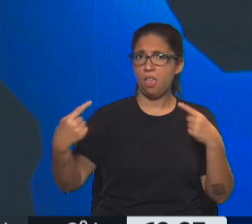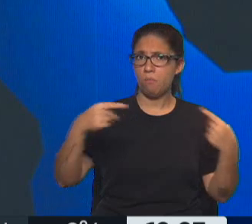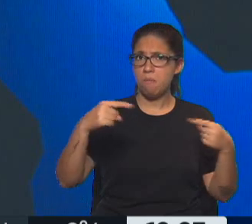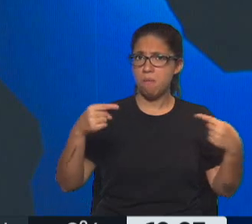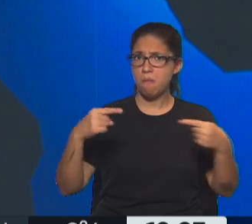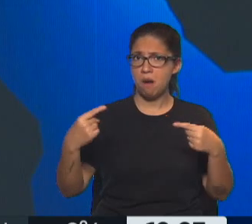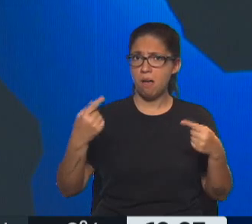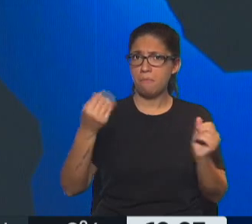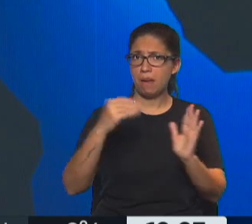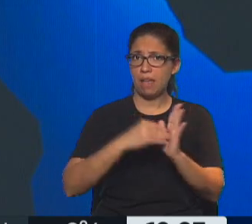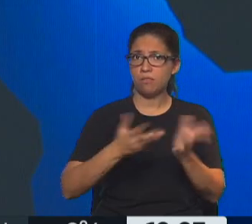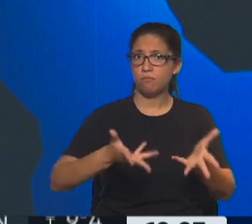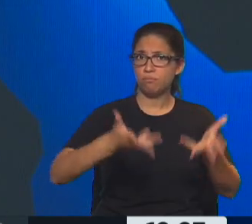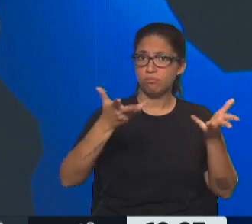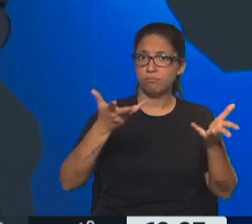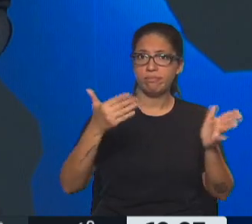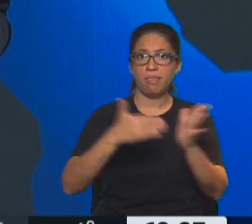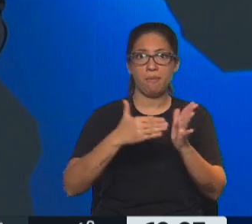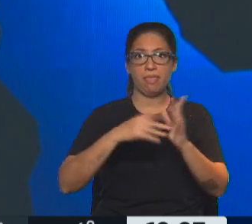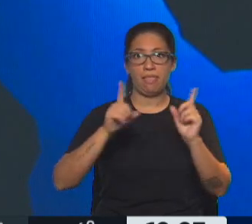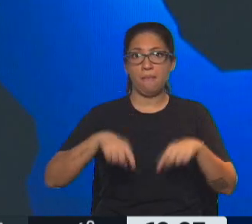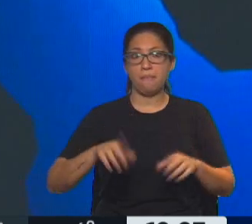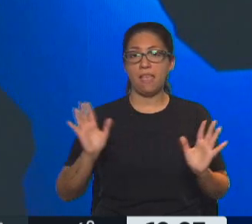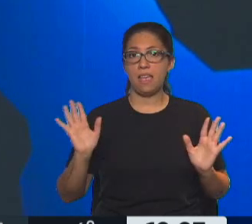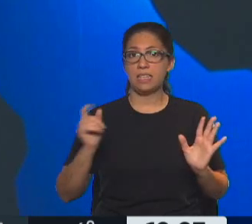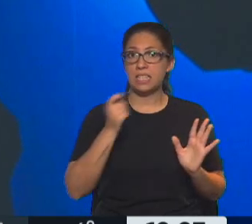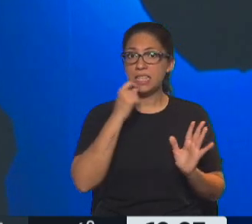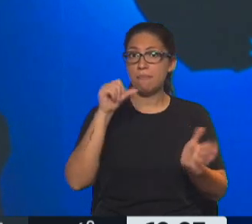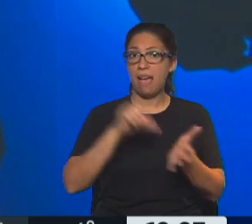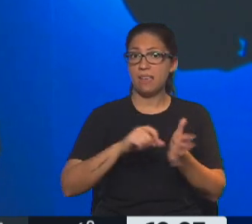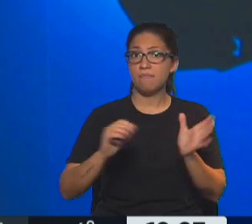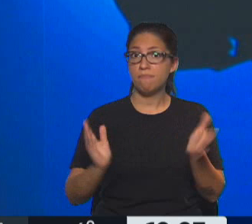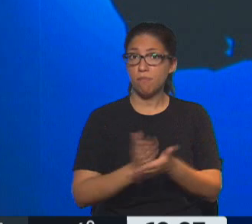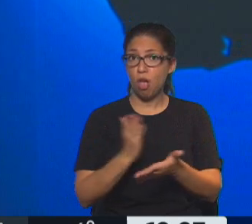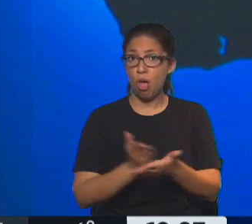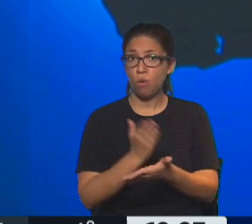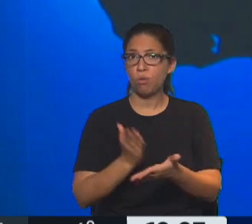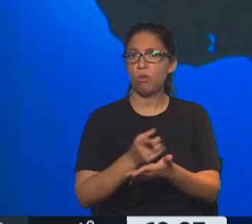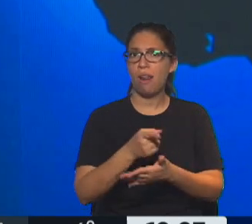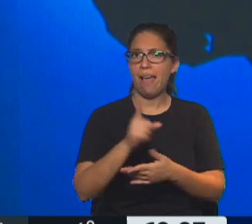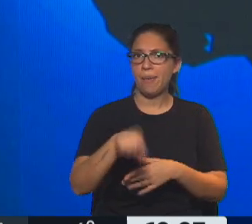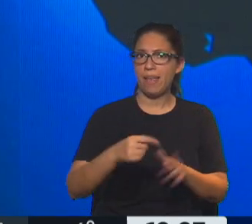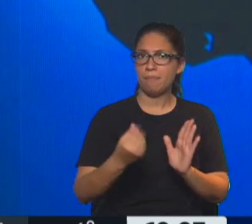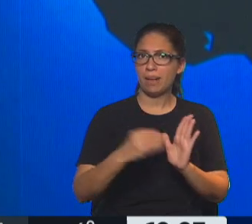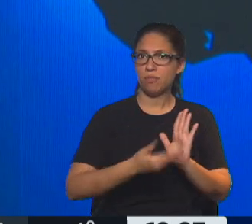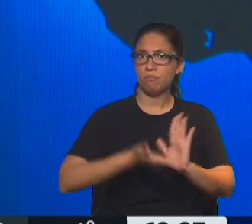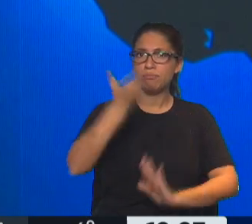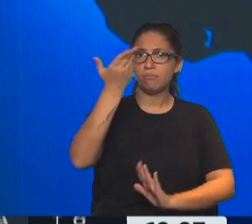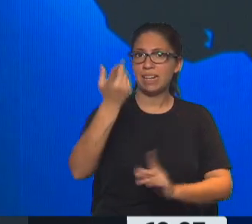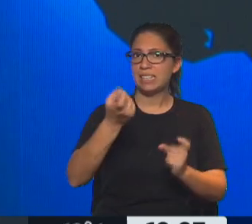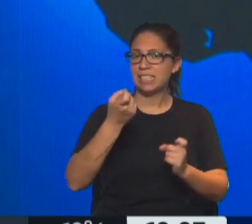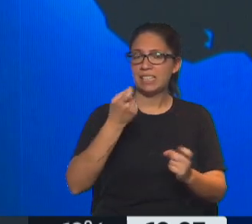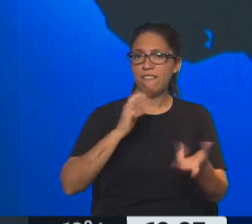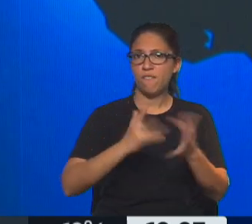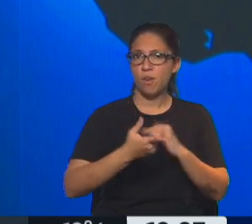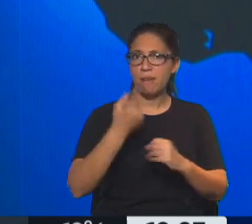esos alimentos suben en los países que los producen y eso requiere algún tipo de herramienta de regulación para